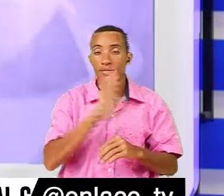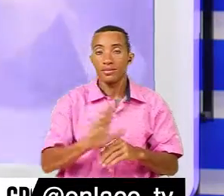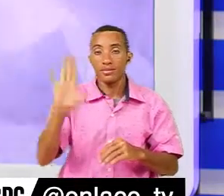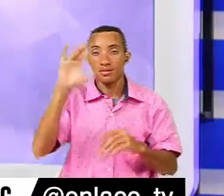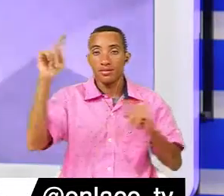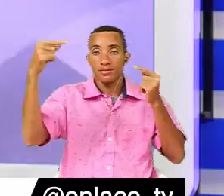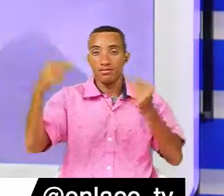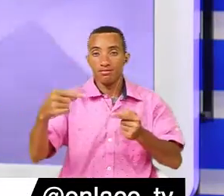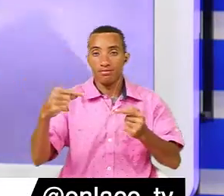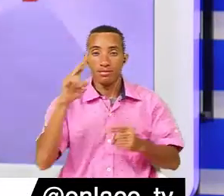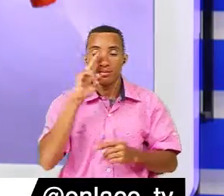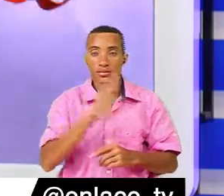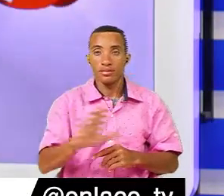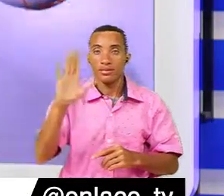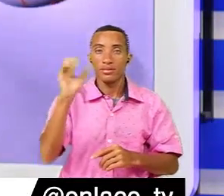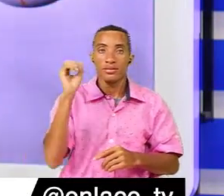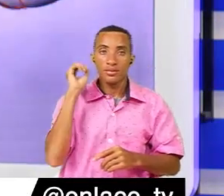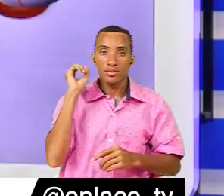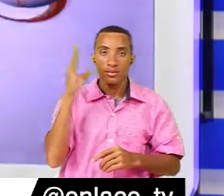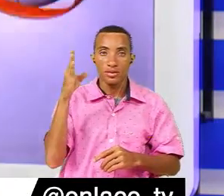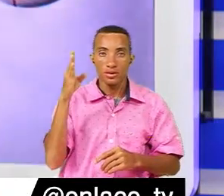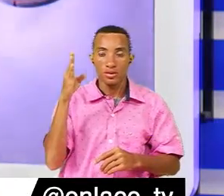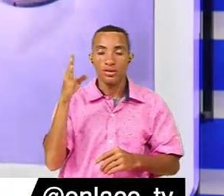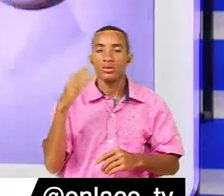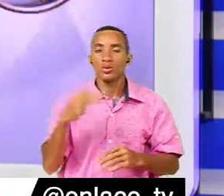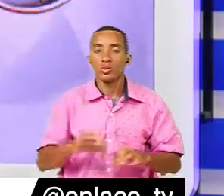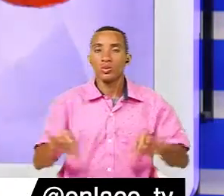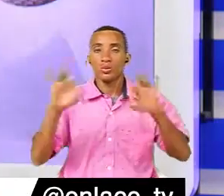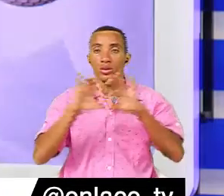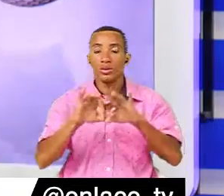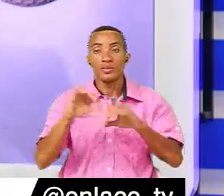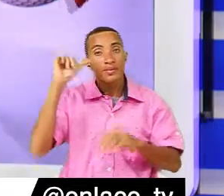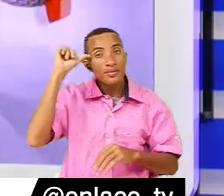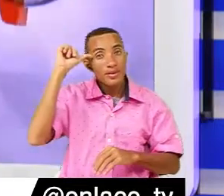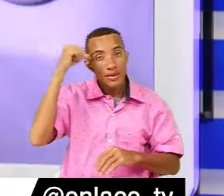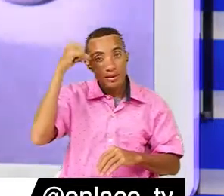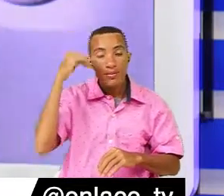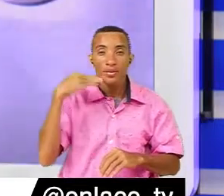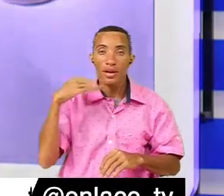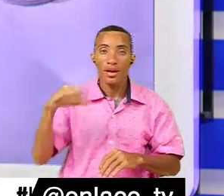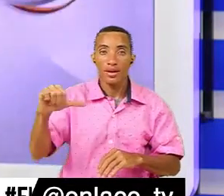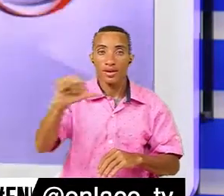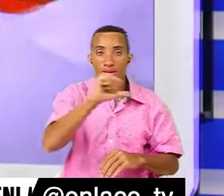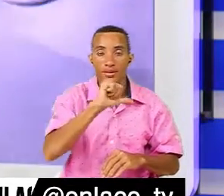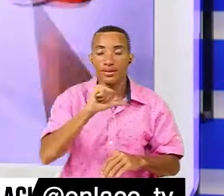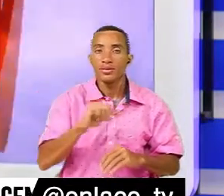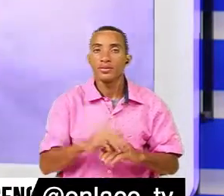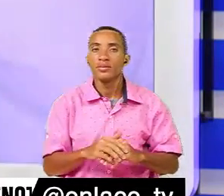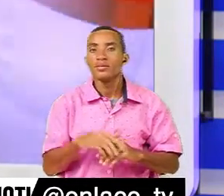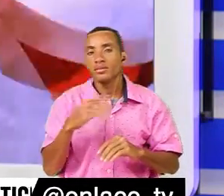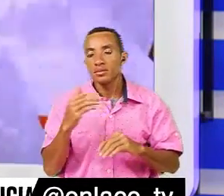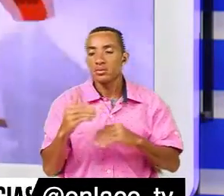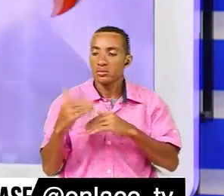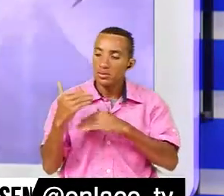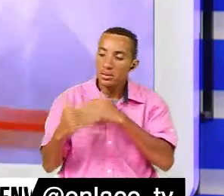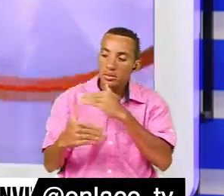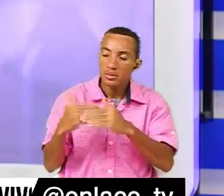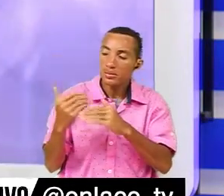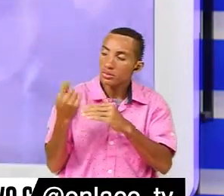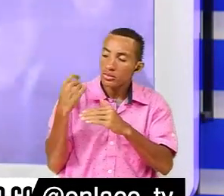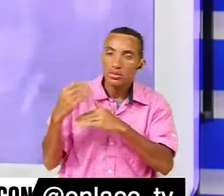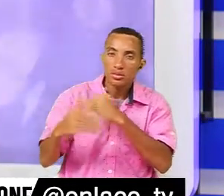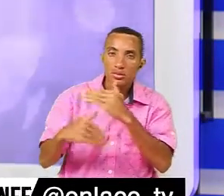esta institución, de este club tan importante de Barranca Bermeja, recordemos que muchas de las integrantes allí han venido iniciando un proceso